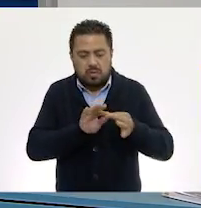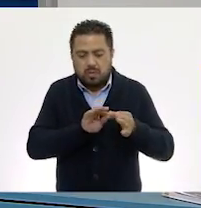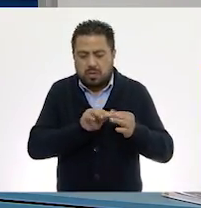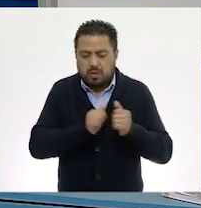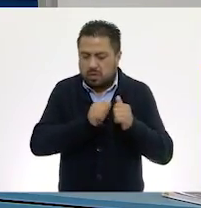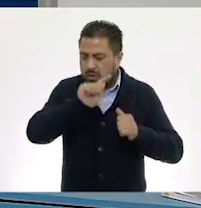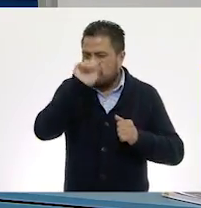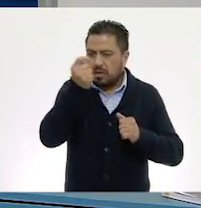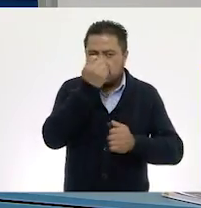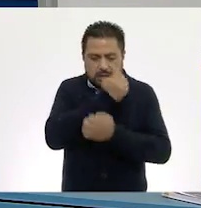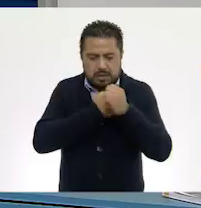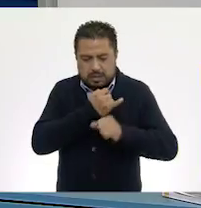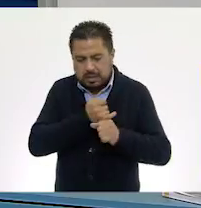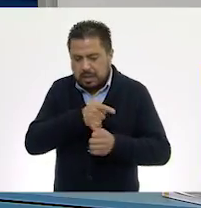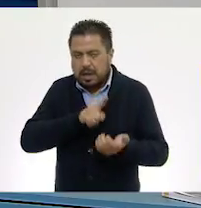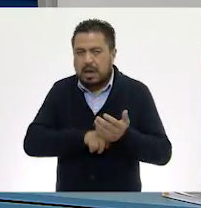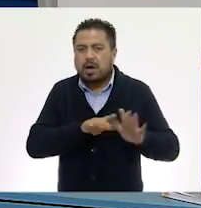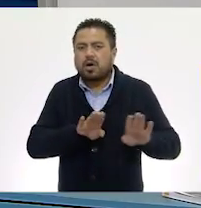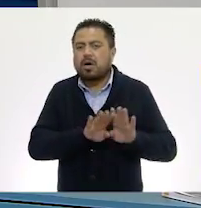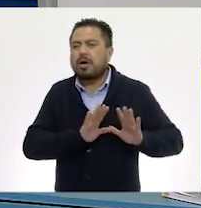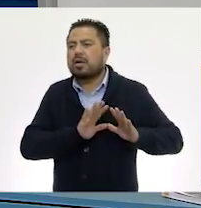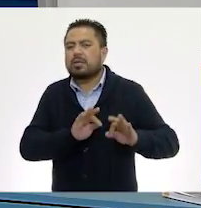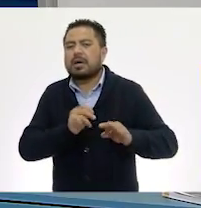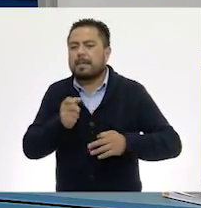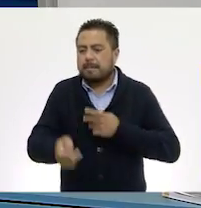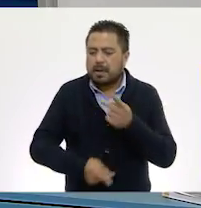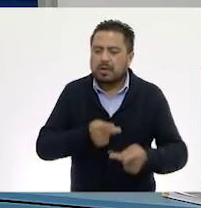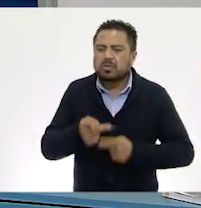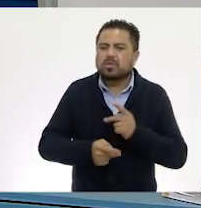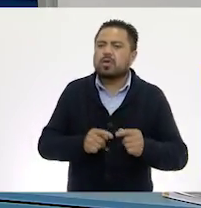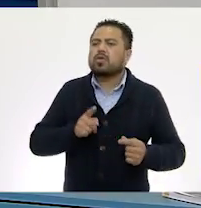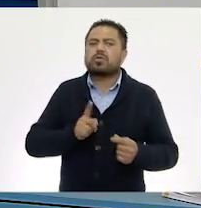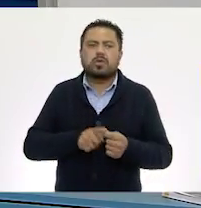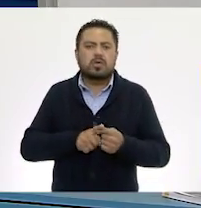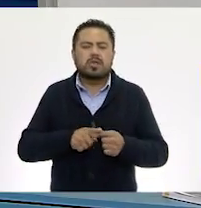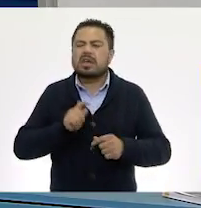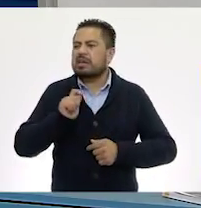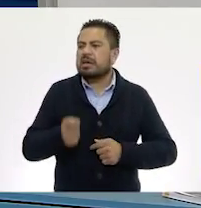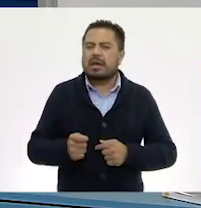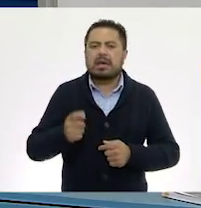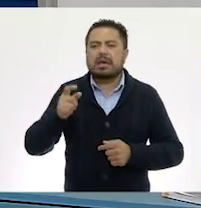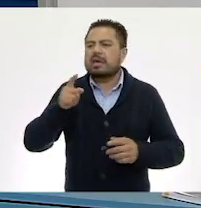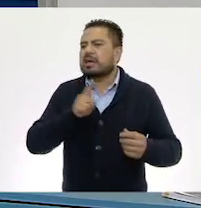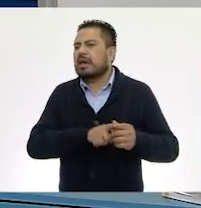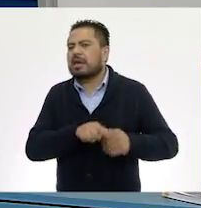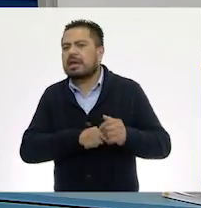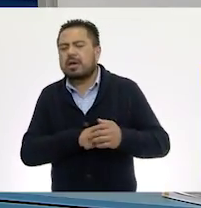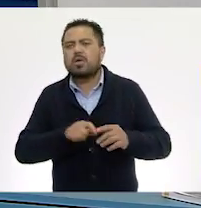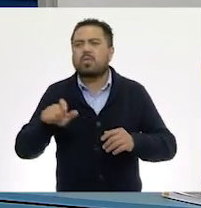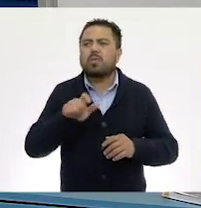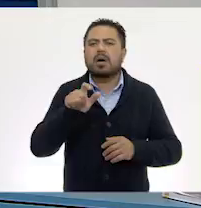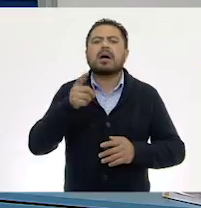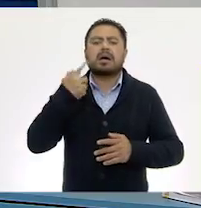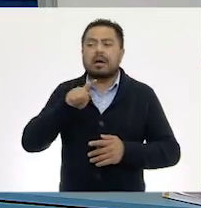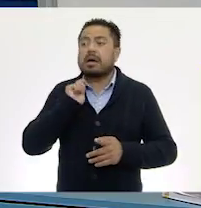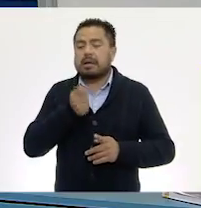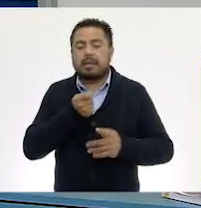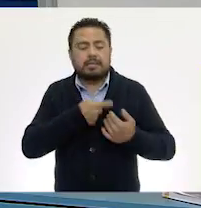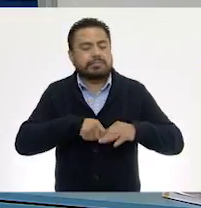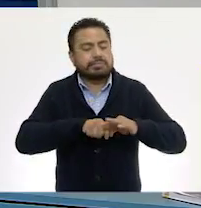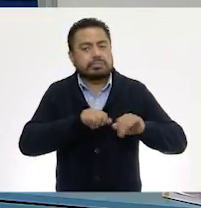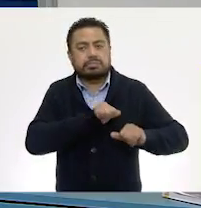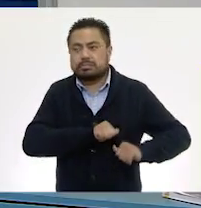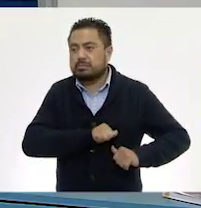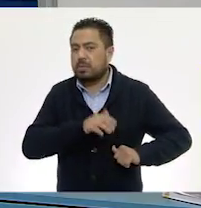herramientas para analizar nuestras fuentes, como lo son preguntarnos el dónde, qué, quién y cuándo, pueden ser la